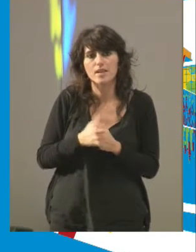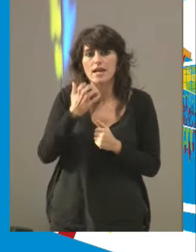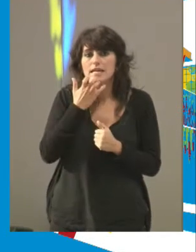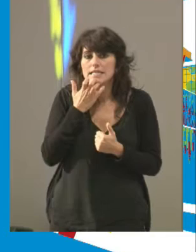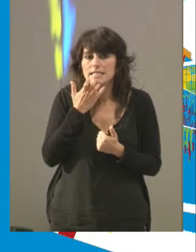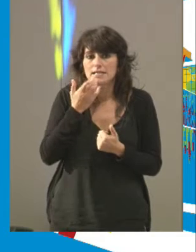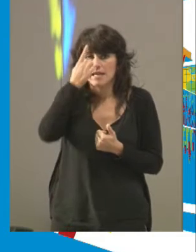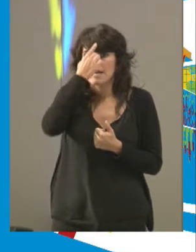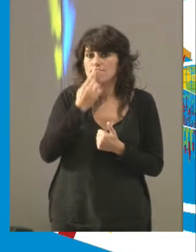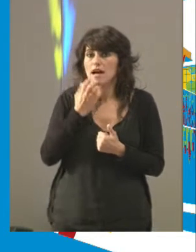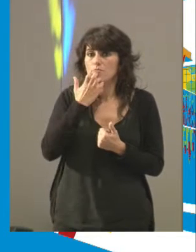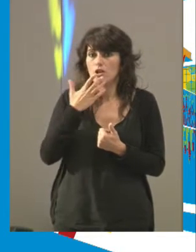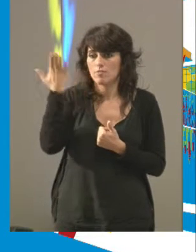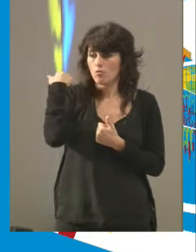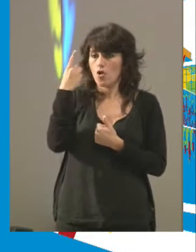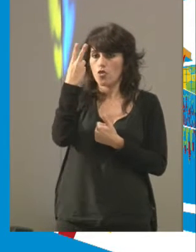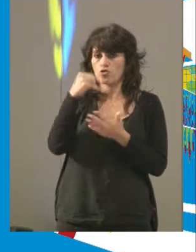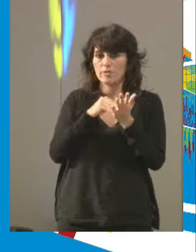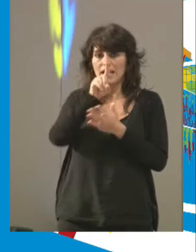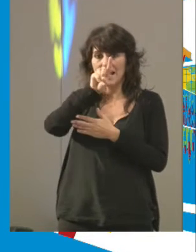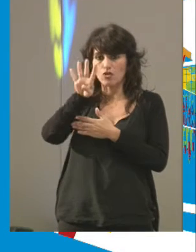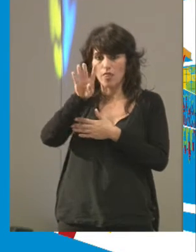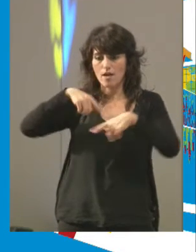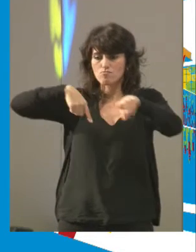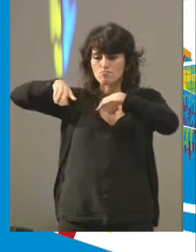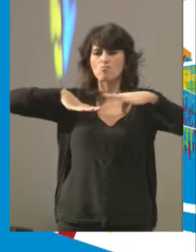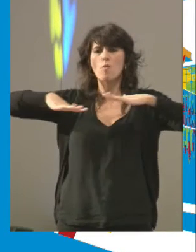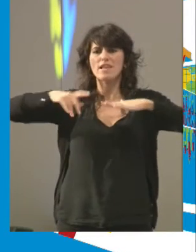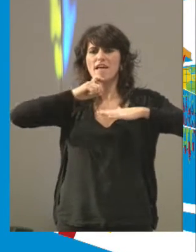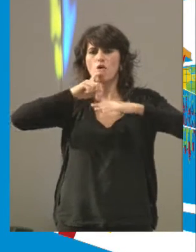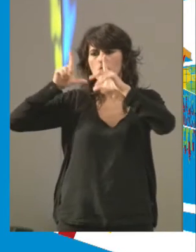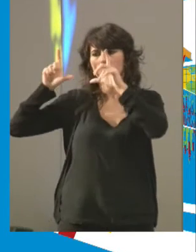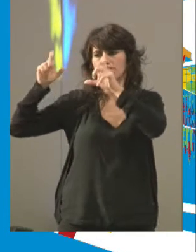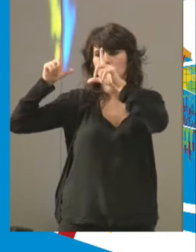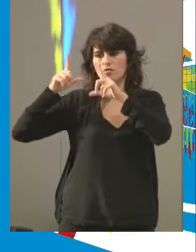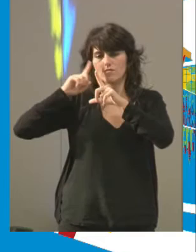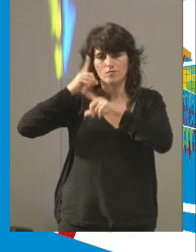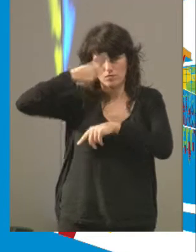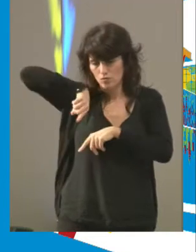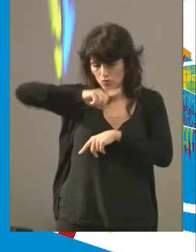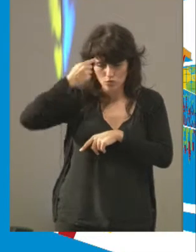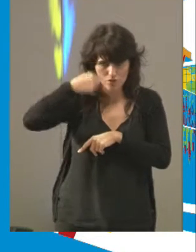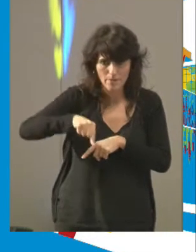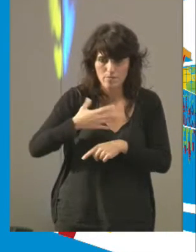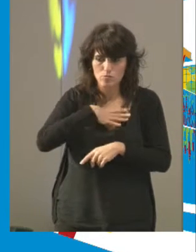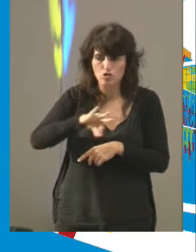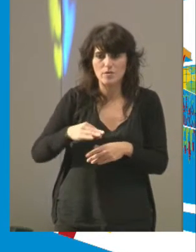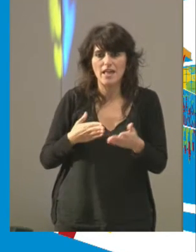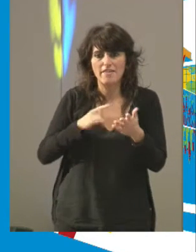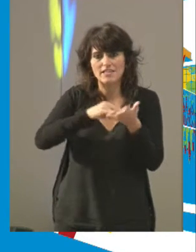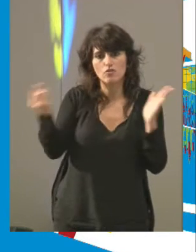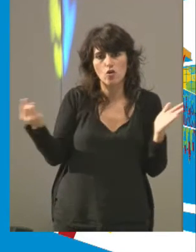tenemos una imagen de lo que fue la movilidad en el 2014, estamos convencidos que a través de replicar esa movilidad, que es otra de las grandes posibilidades que abre este tipo de